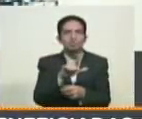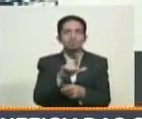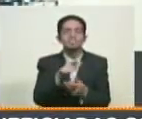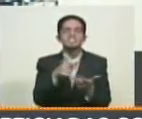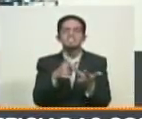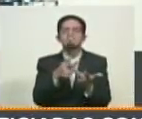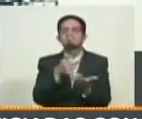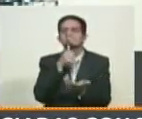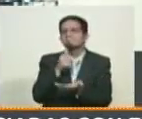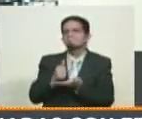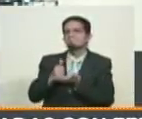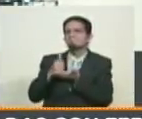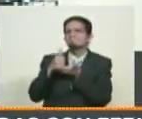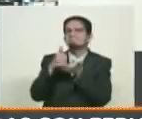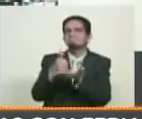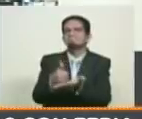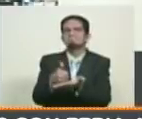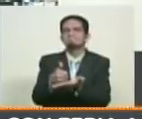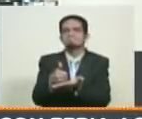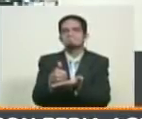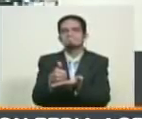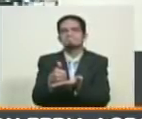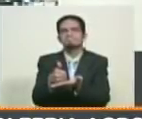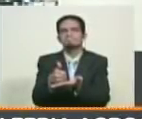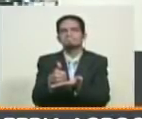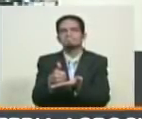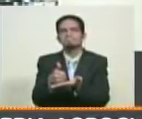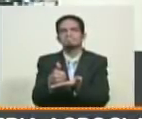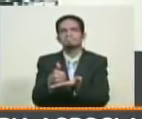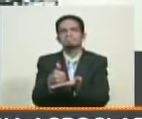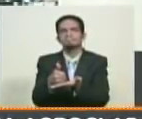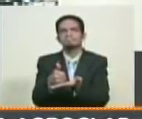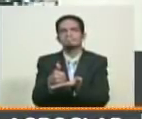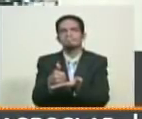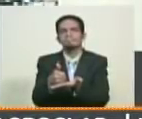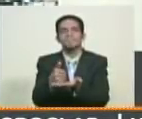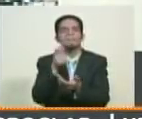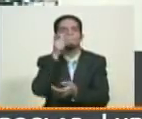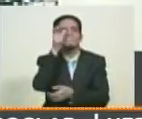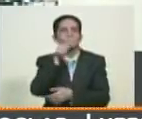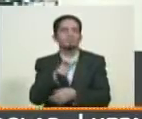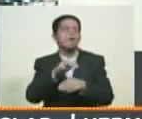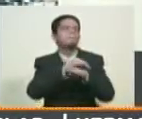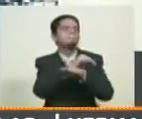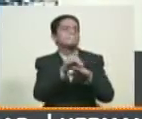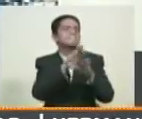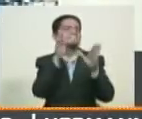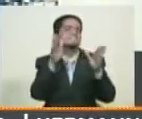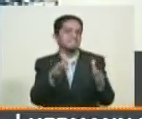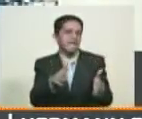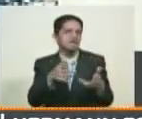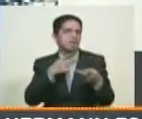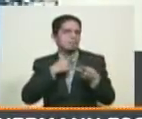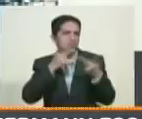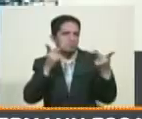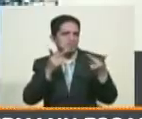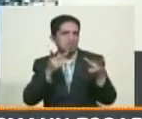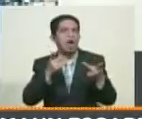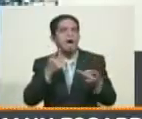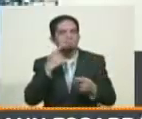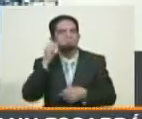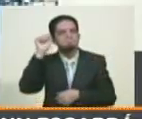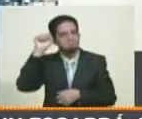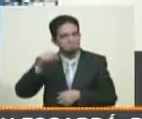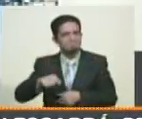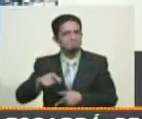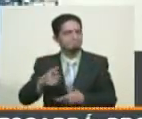fuera en mala hora en aquel momento titular del Ministerio Público, puesto fue quien dio la orden prácticamente el